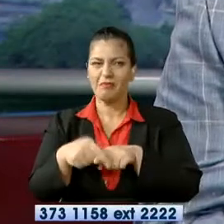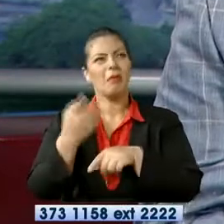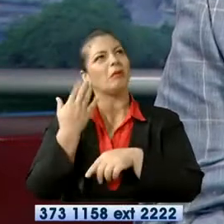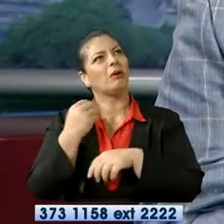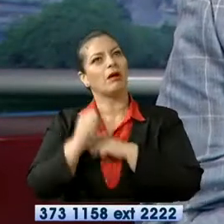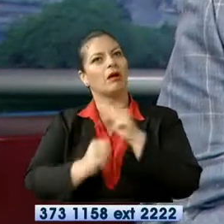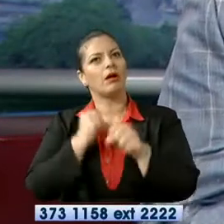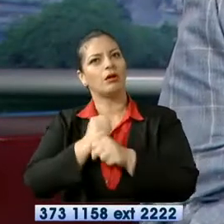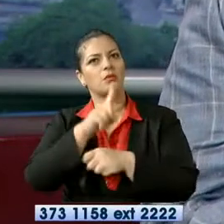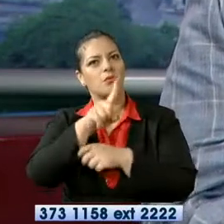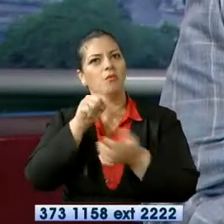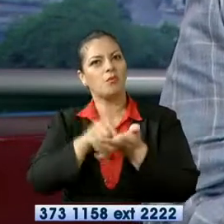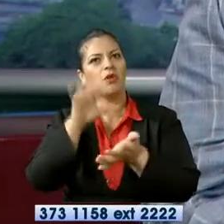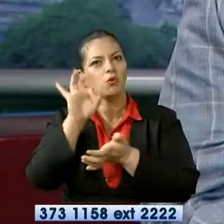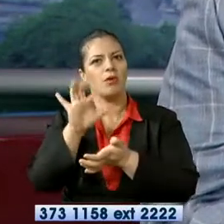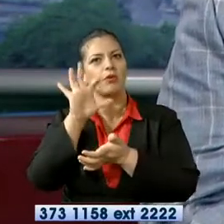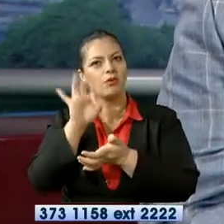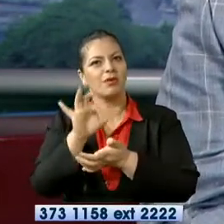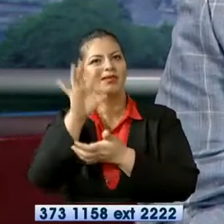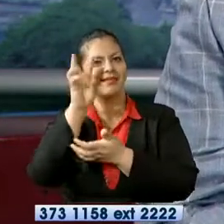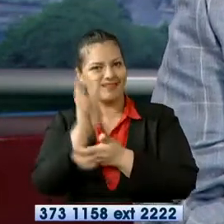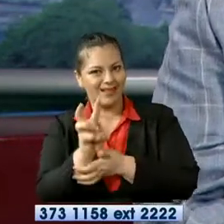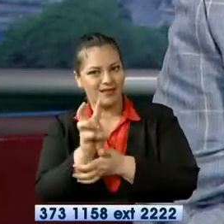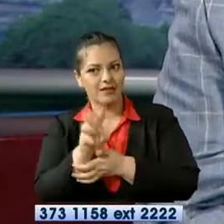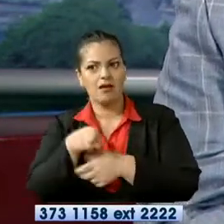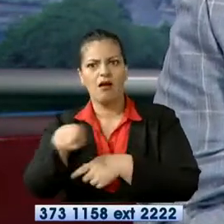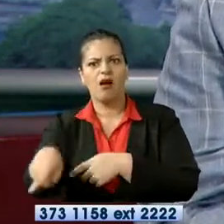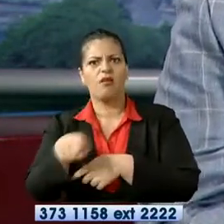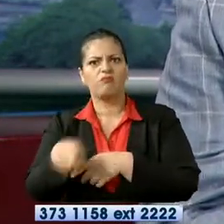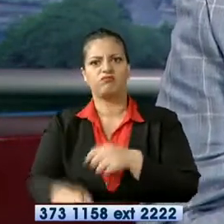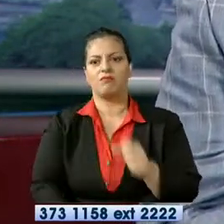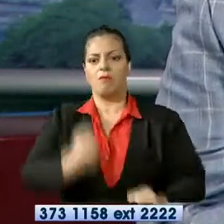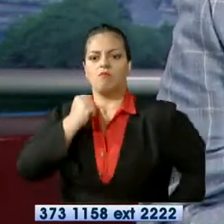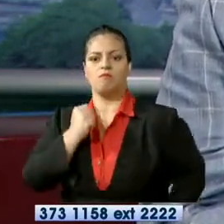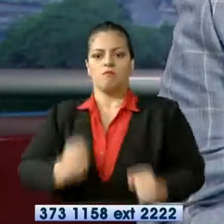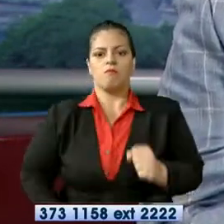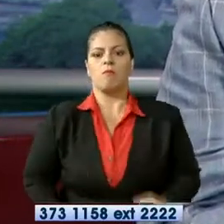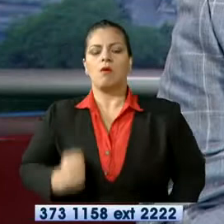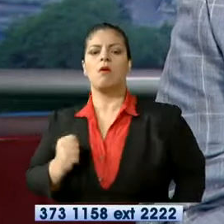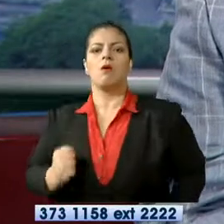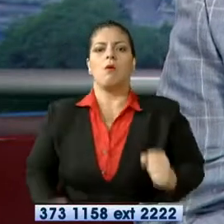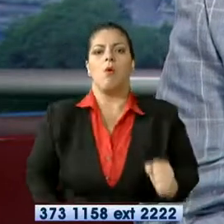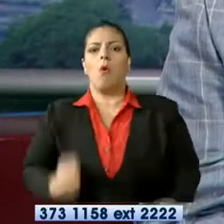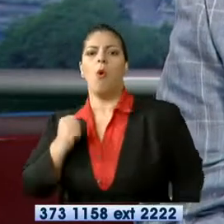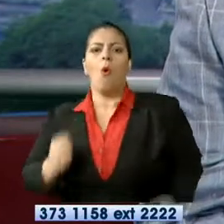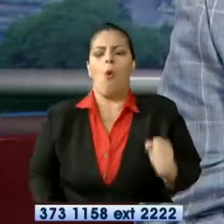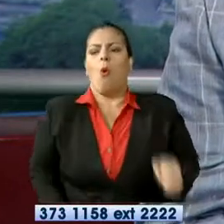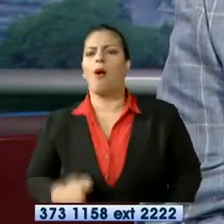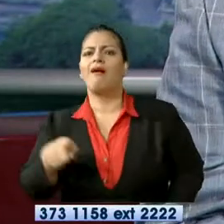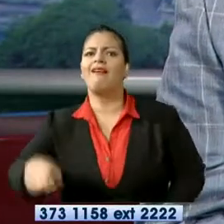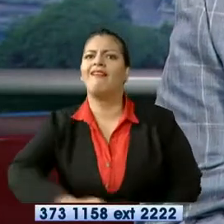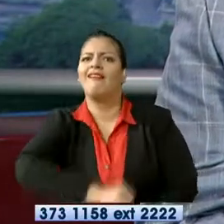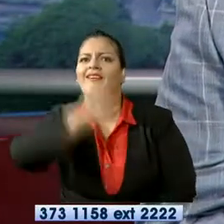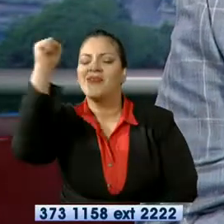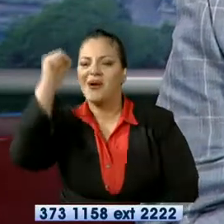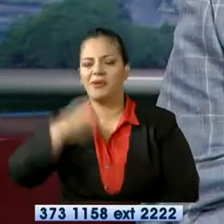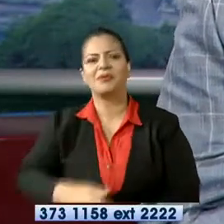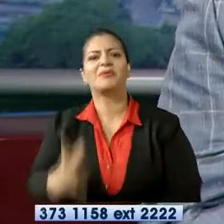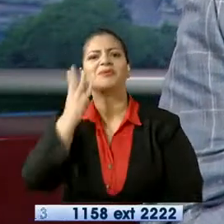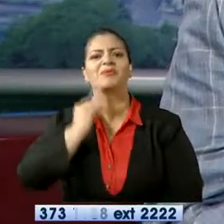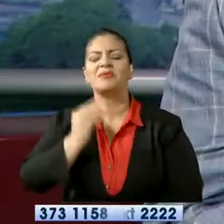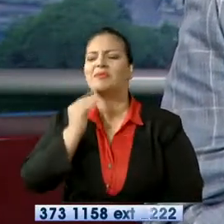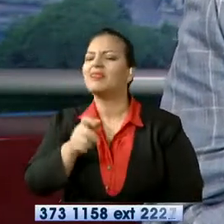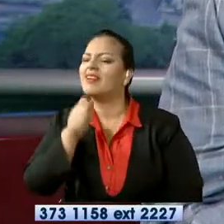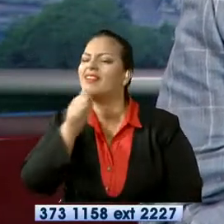Atlanta el año 1996. Conversamos con Jefferson y les compartimos lo que nos dijo este gran